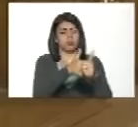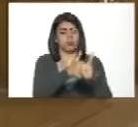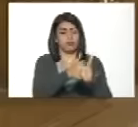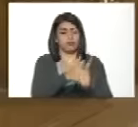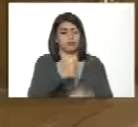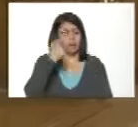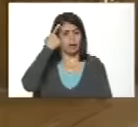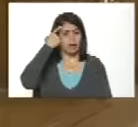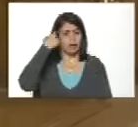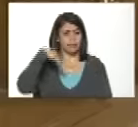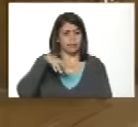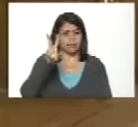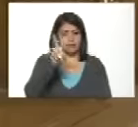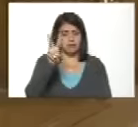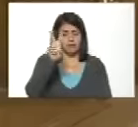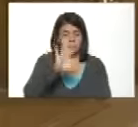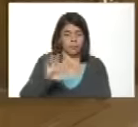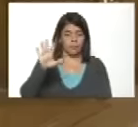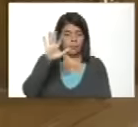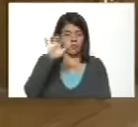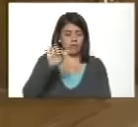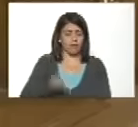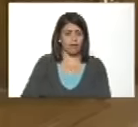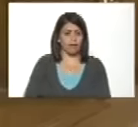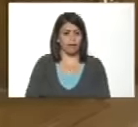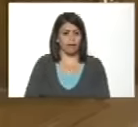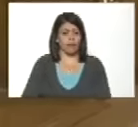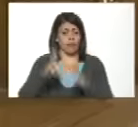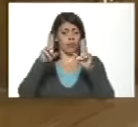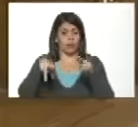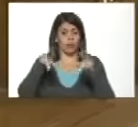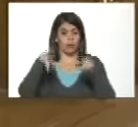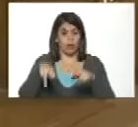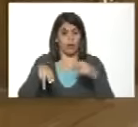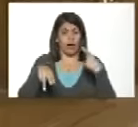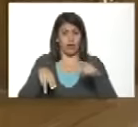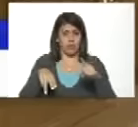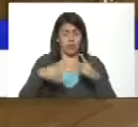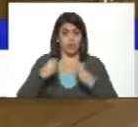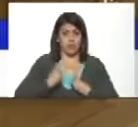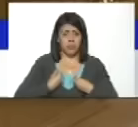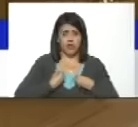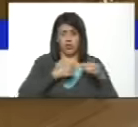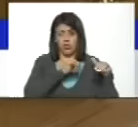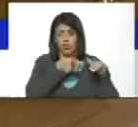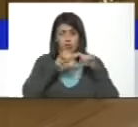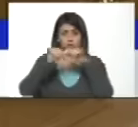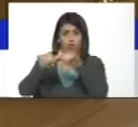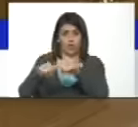Creo que en Venezuela jamás había vivido un episodio semejante.